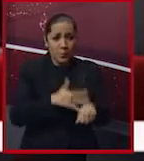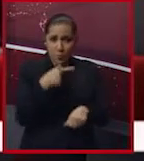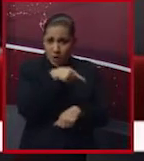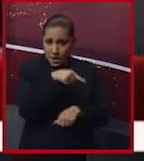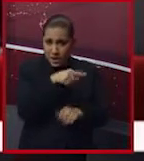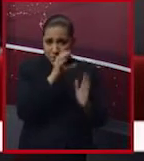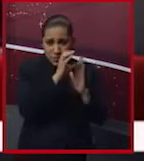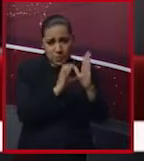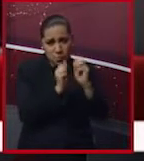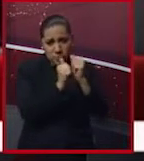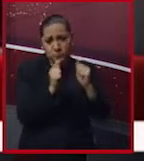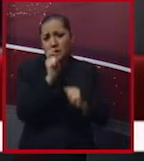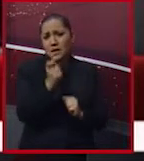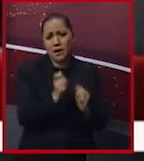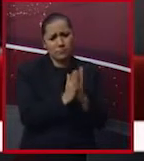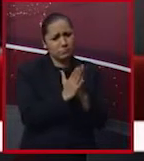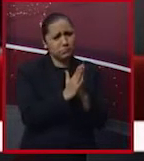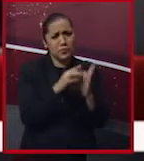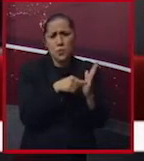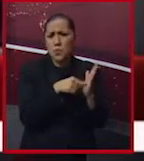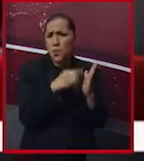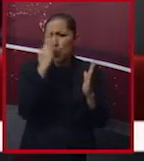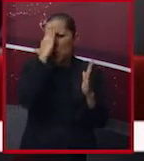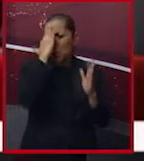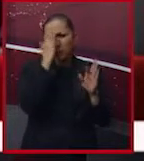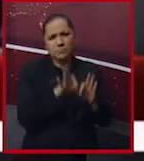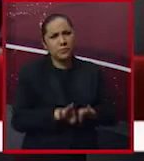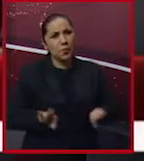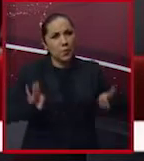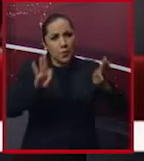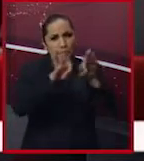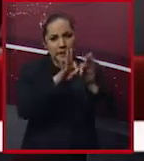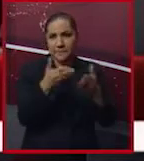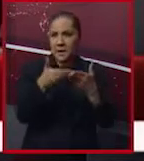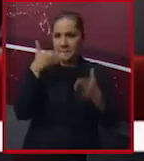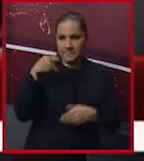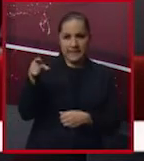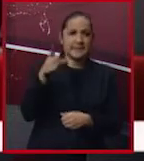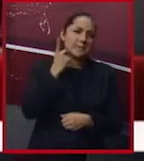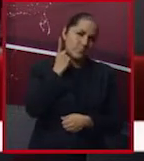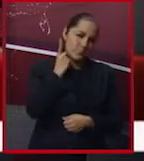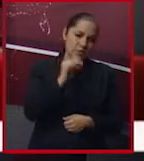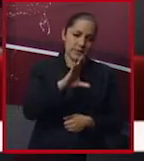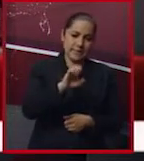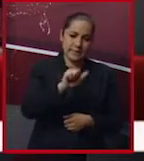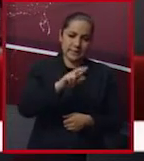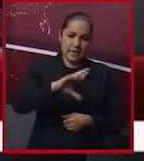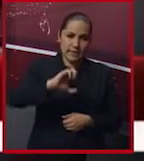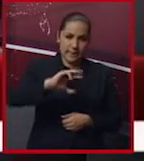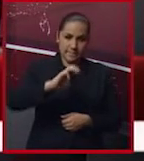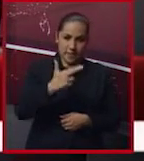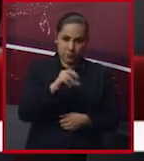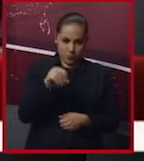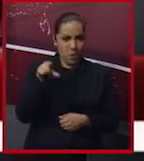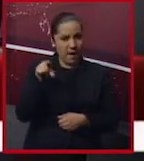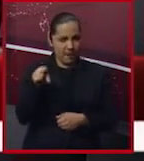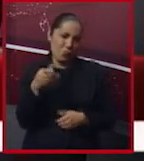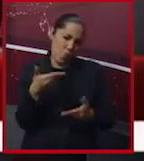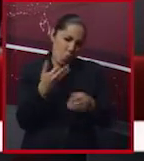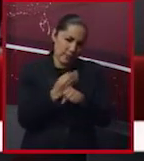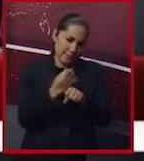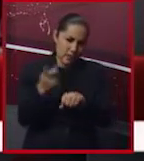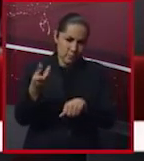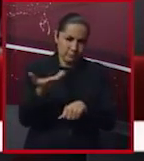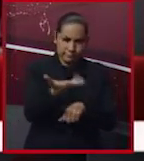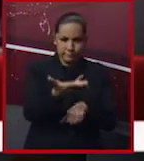importante, lo han dicho varios legisladores, entre ellos el diputado César Camacho, hoy diputado con licencia, que